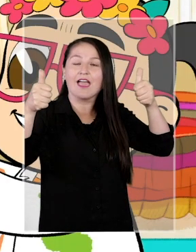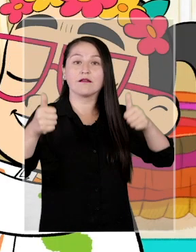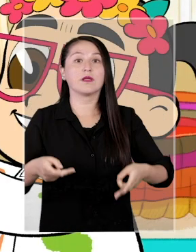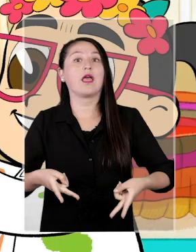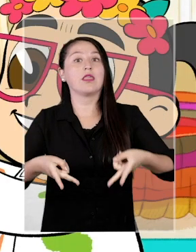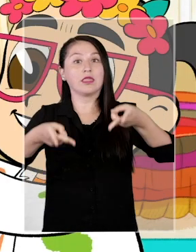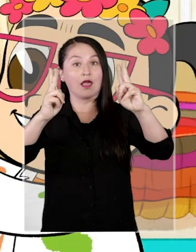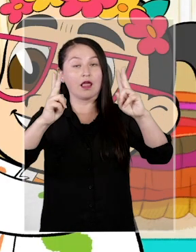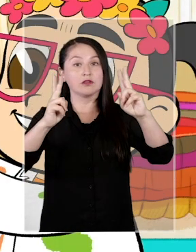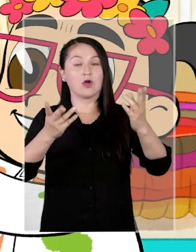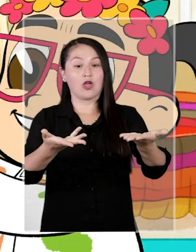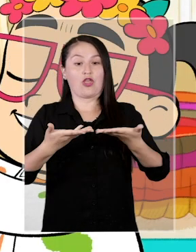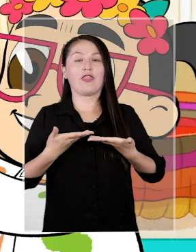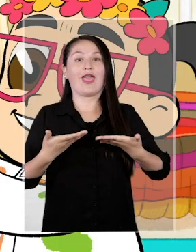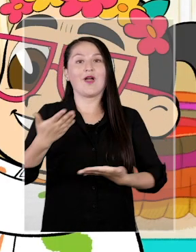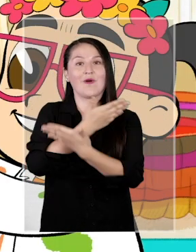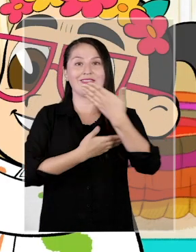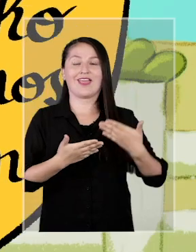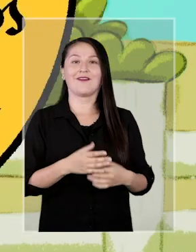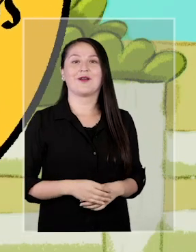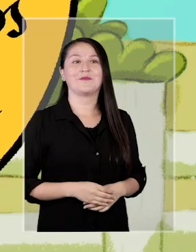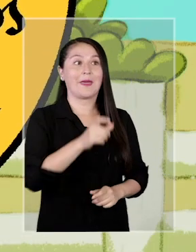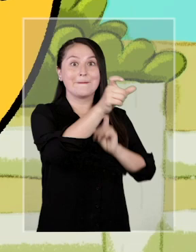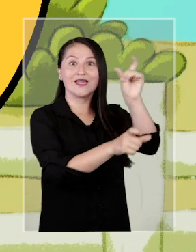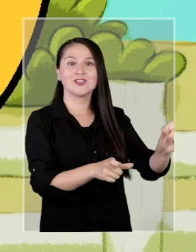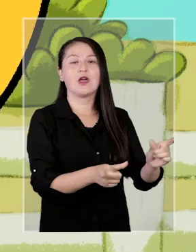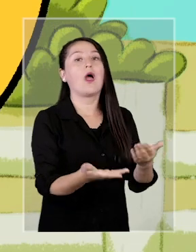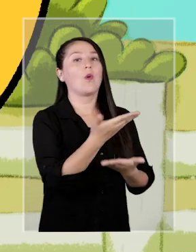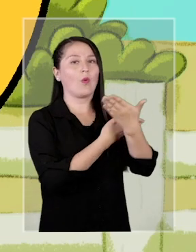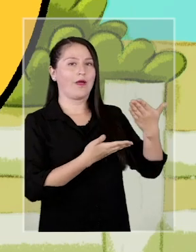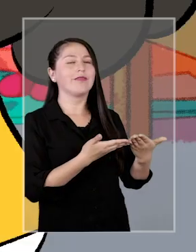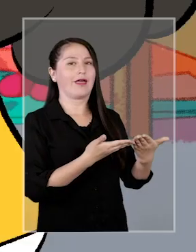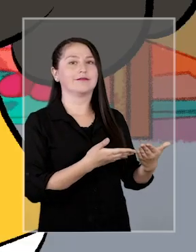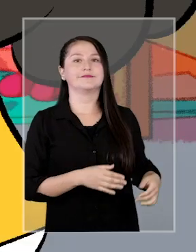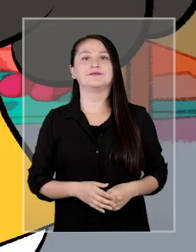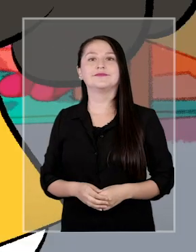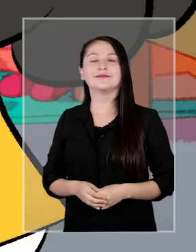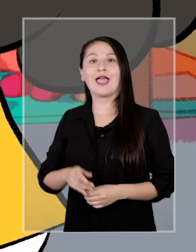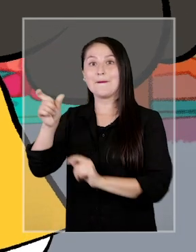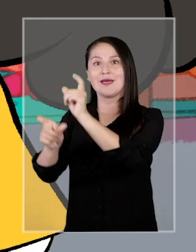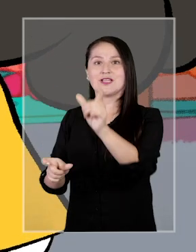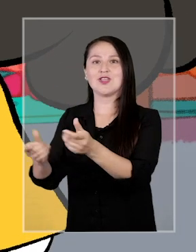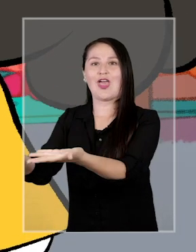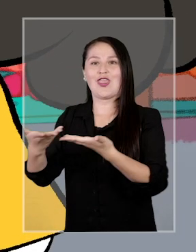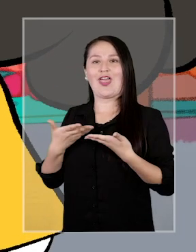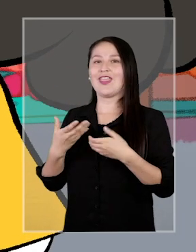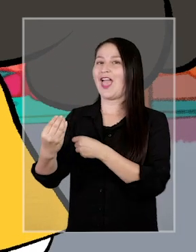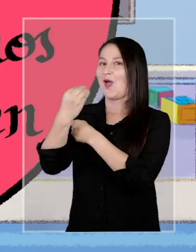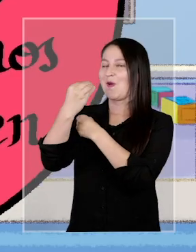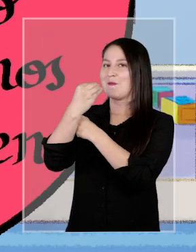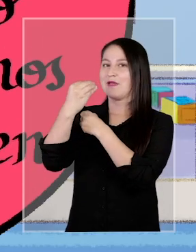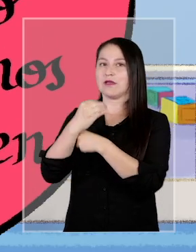Bien, los derechos nos protegen. Derecho a que nos cuiden. A que nos den